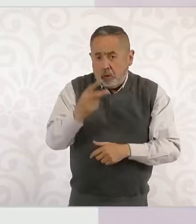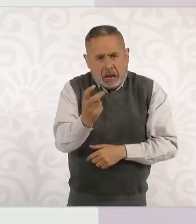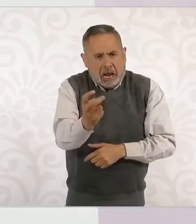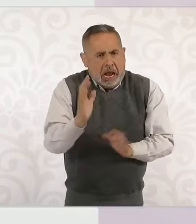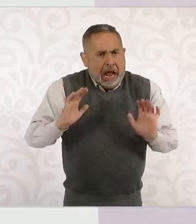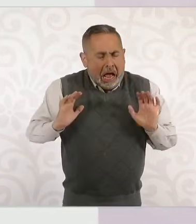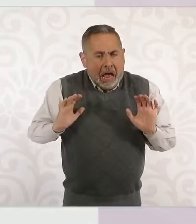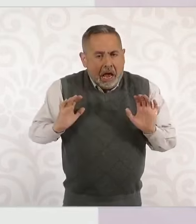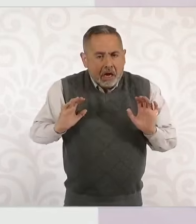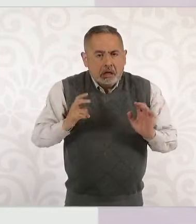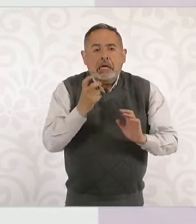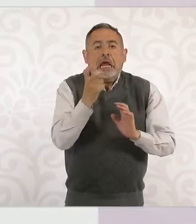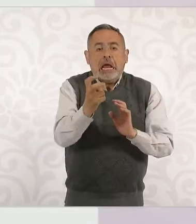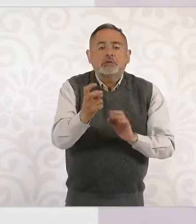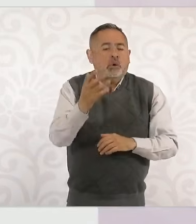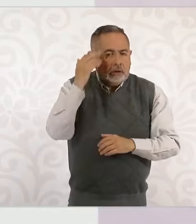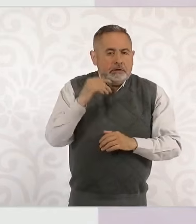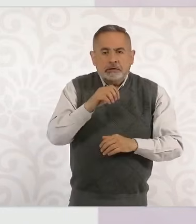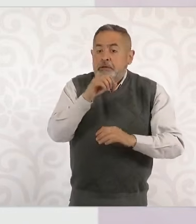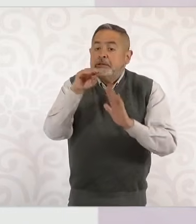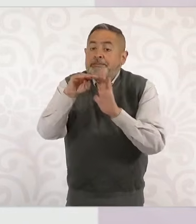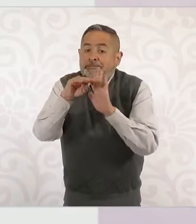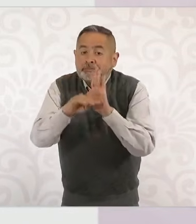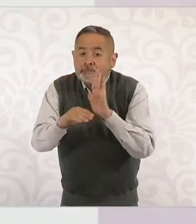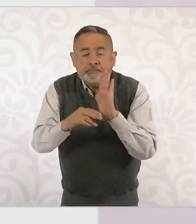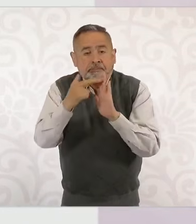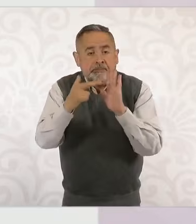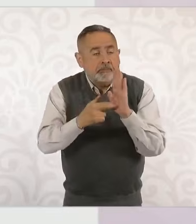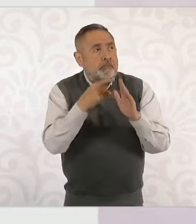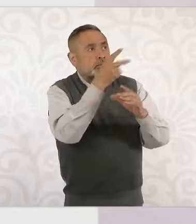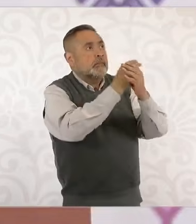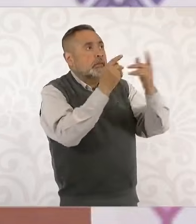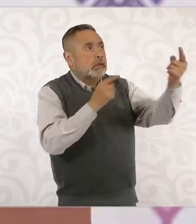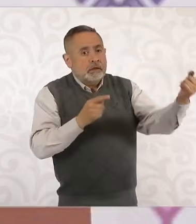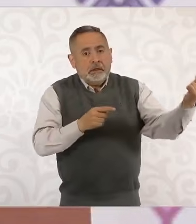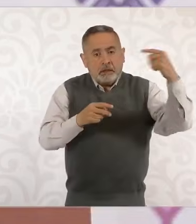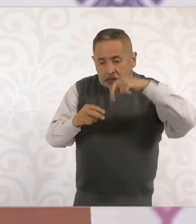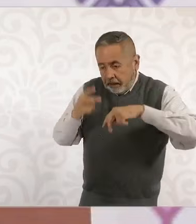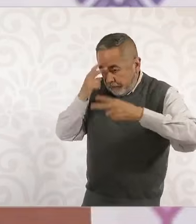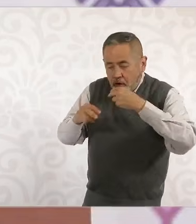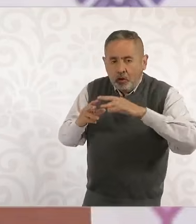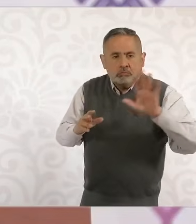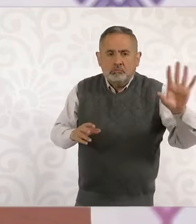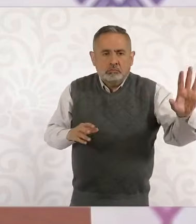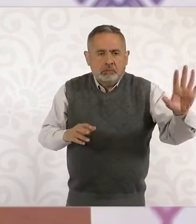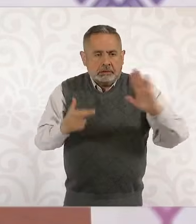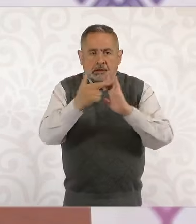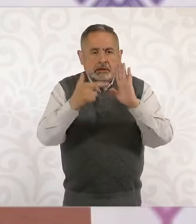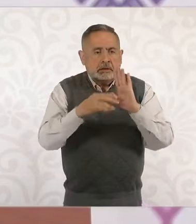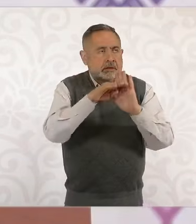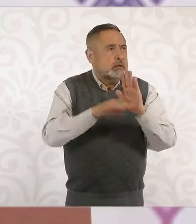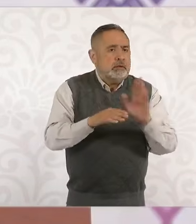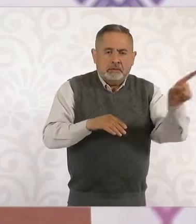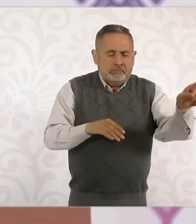acuerdo con los requisitos que tienen ellos para estar en México, que están normados por